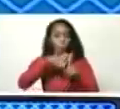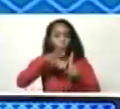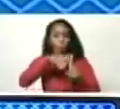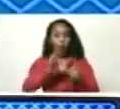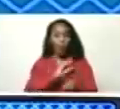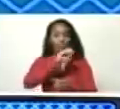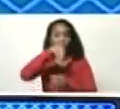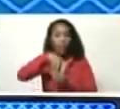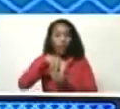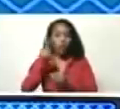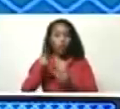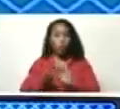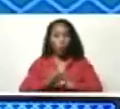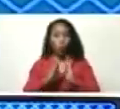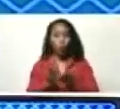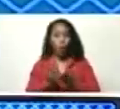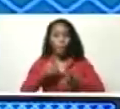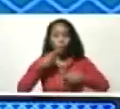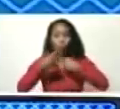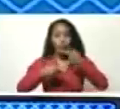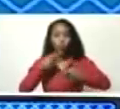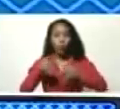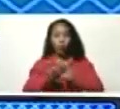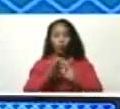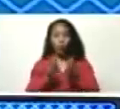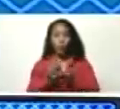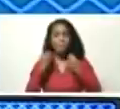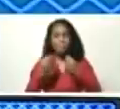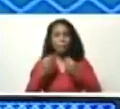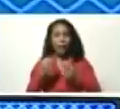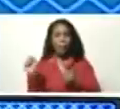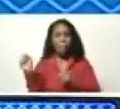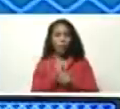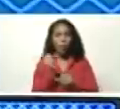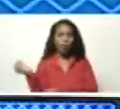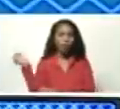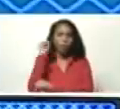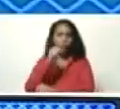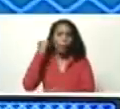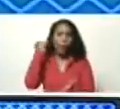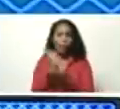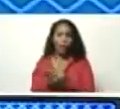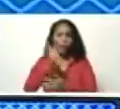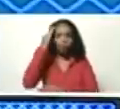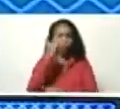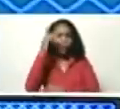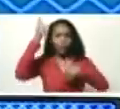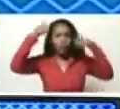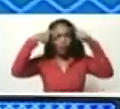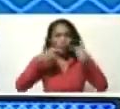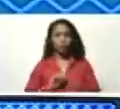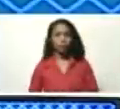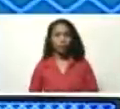dentro de su geopolítica mundial para derrocar y matar al comandante Hugo Chávez.